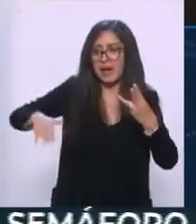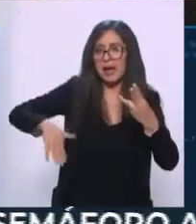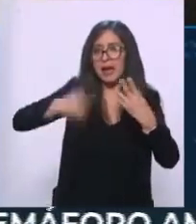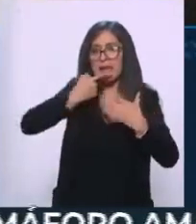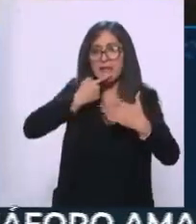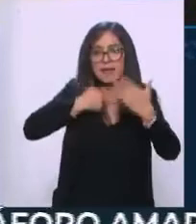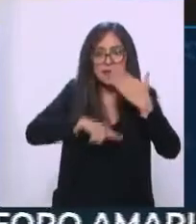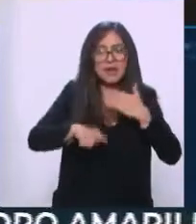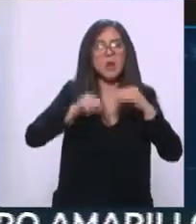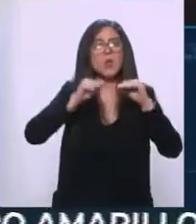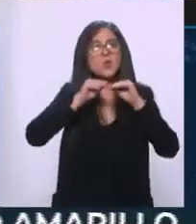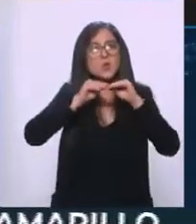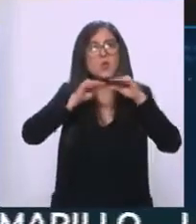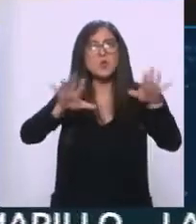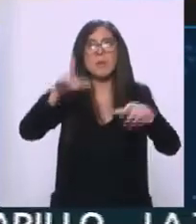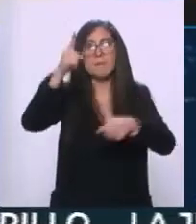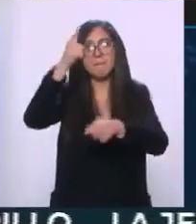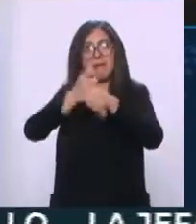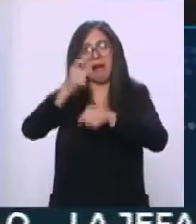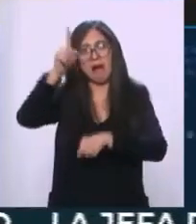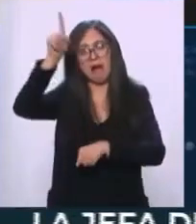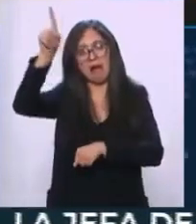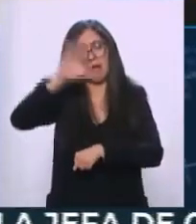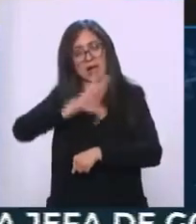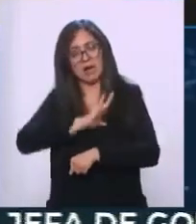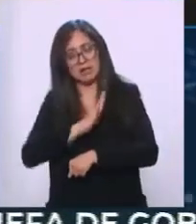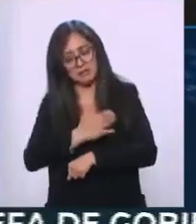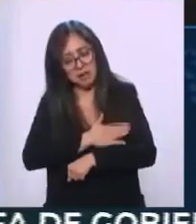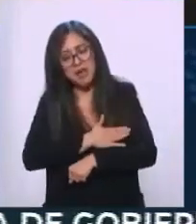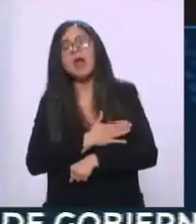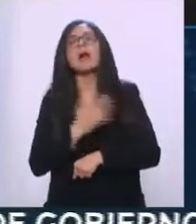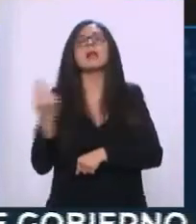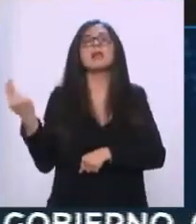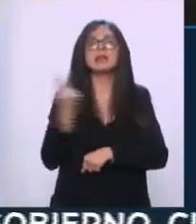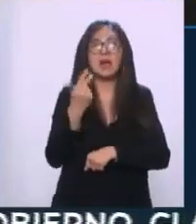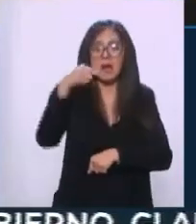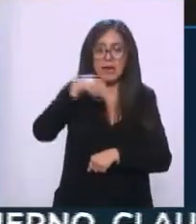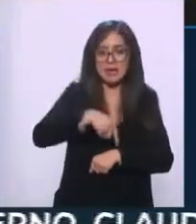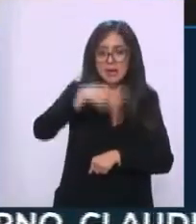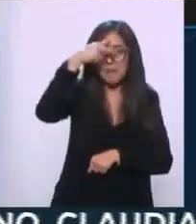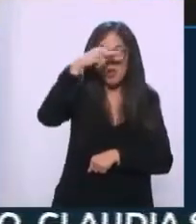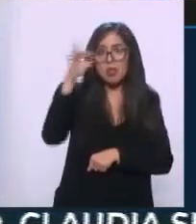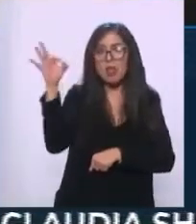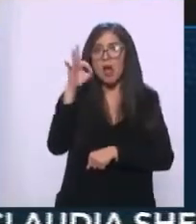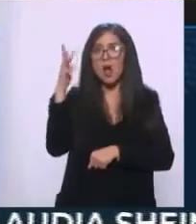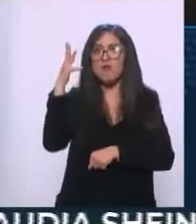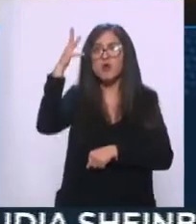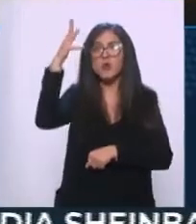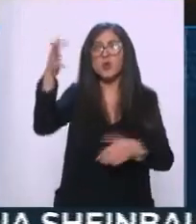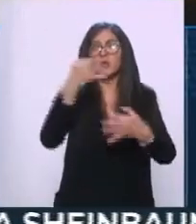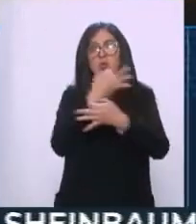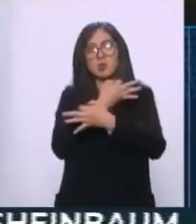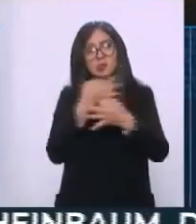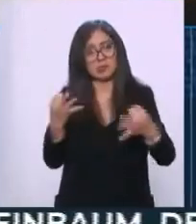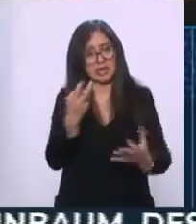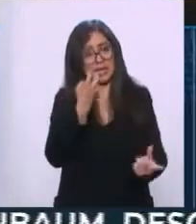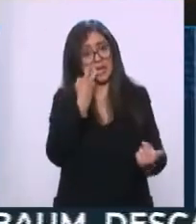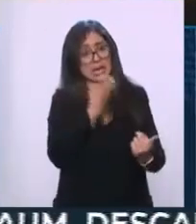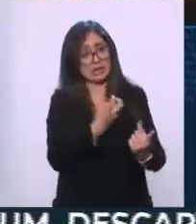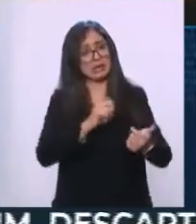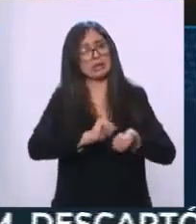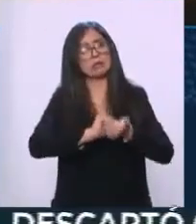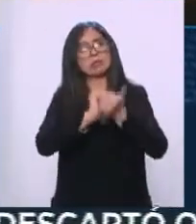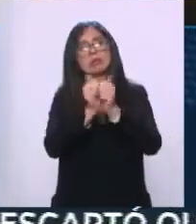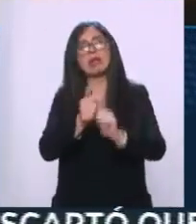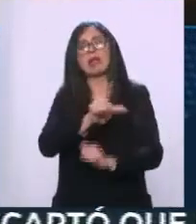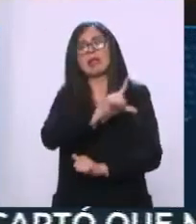en España y que razonablemente esperaríamos que se dieran aquí también, sí tendrá un efecto que va a ser una